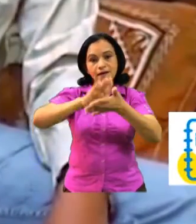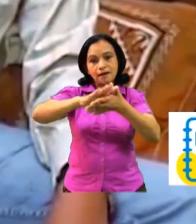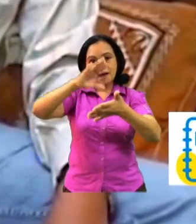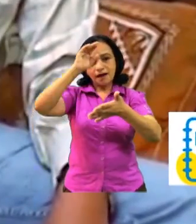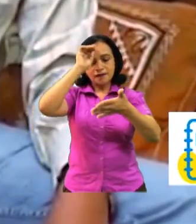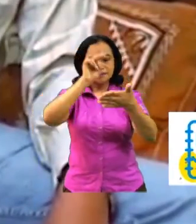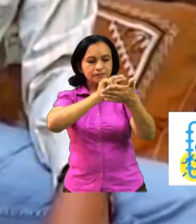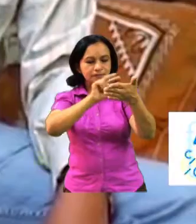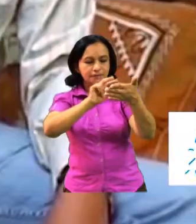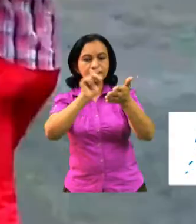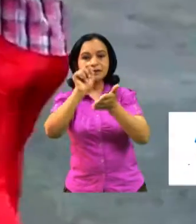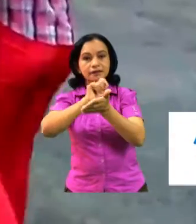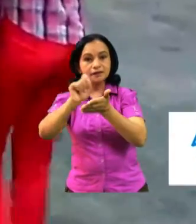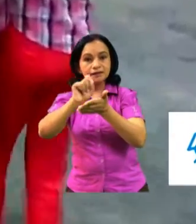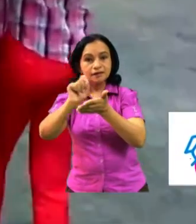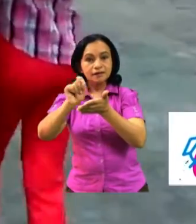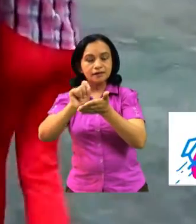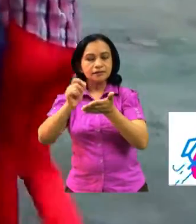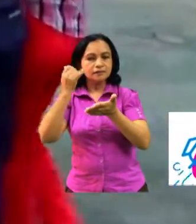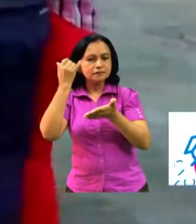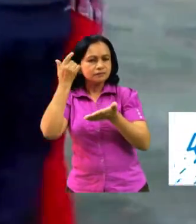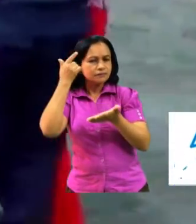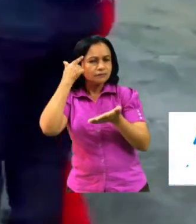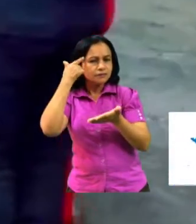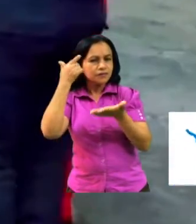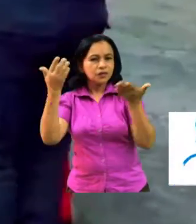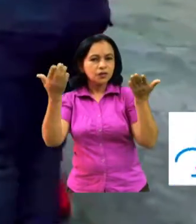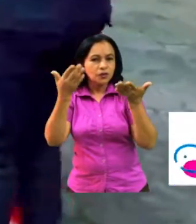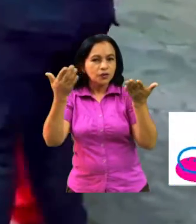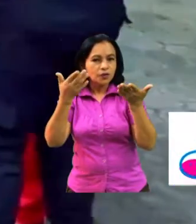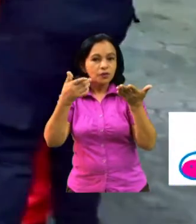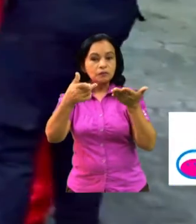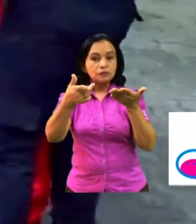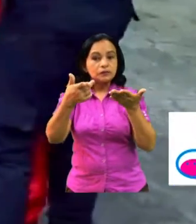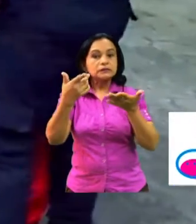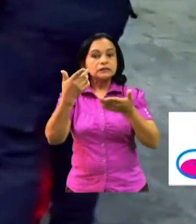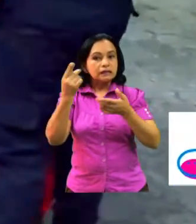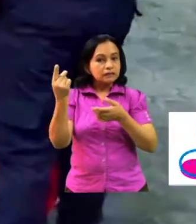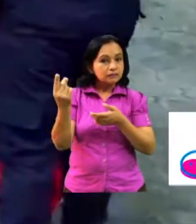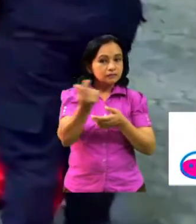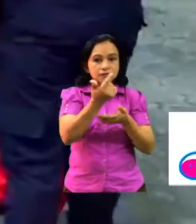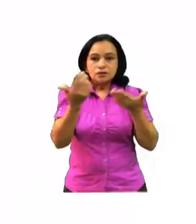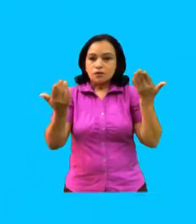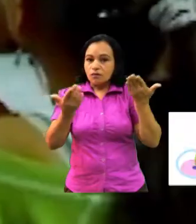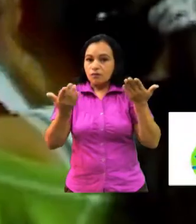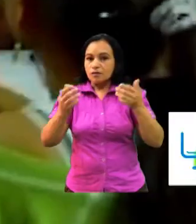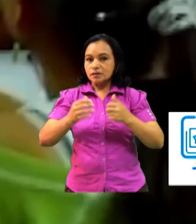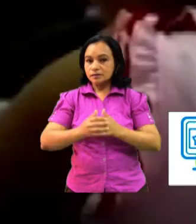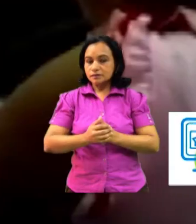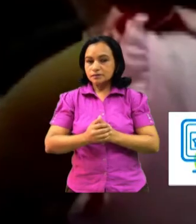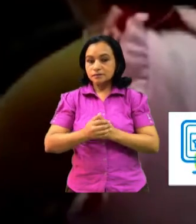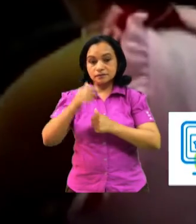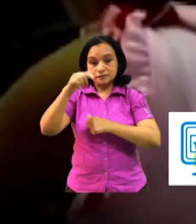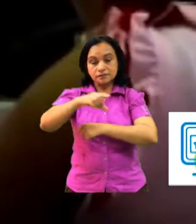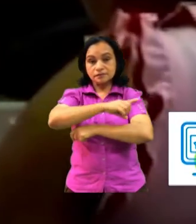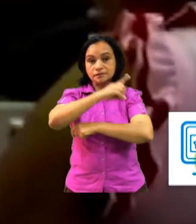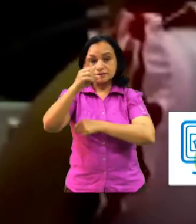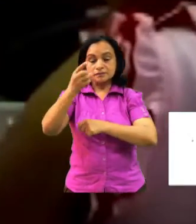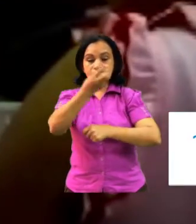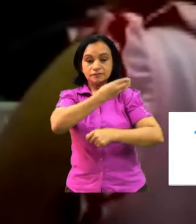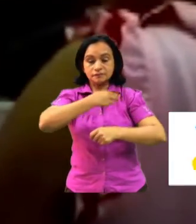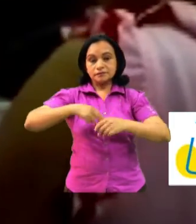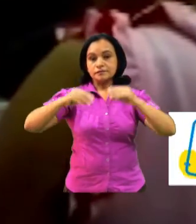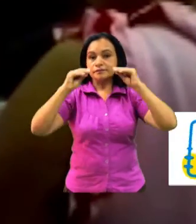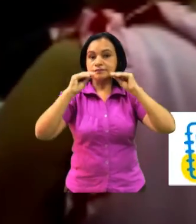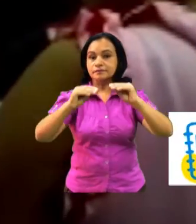aprender a leer y escribir. Ahora imaginémonos en una situación de emergencia. Hoy en día, el Ministerio